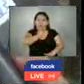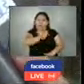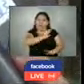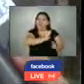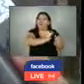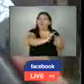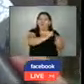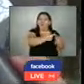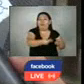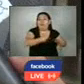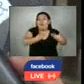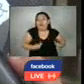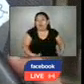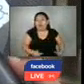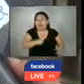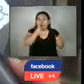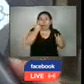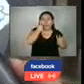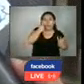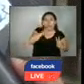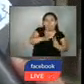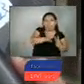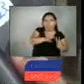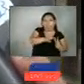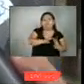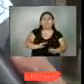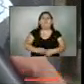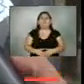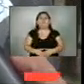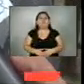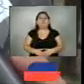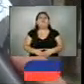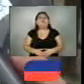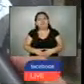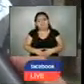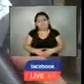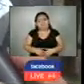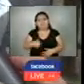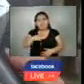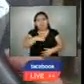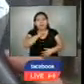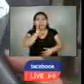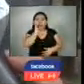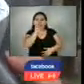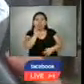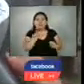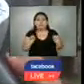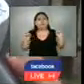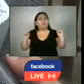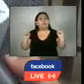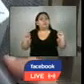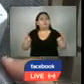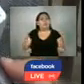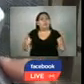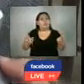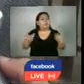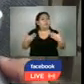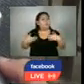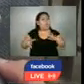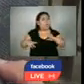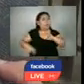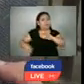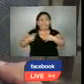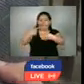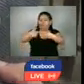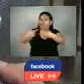que tienen las víctimas con régimen de protección. Y que efectivamente puedo decirles que el caso se ha decretado la medida extrema